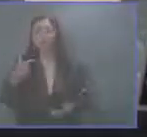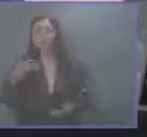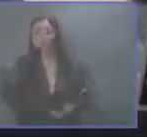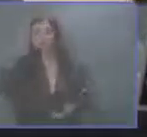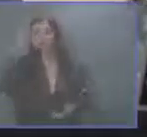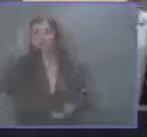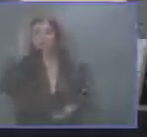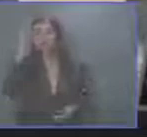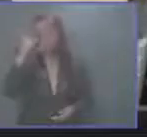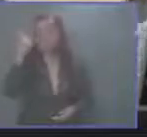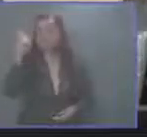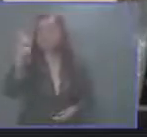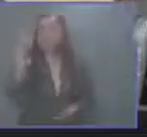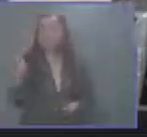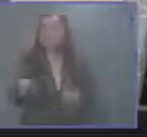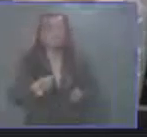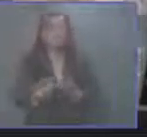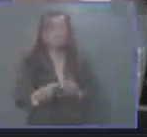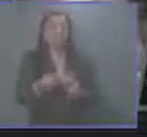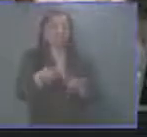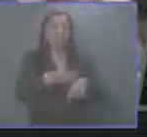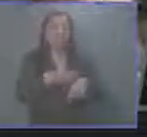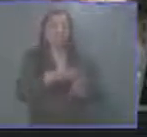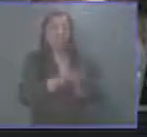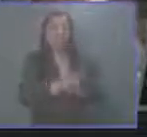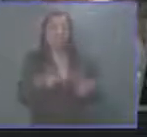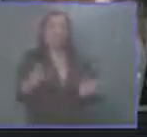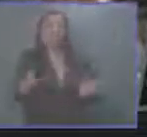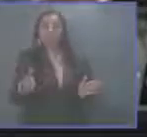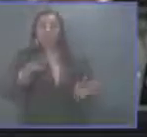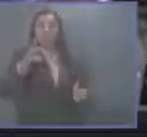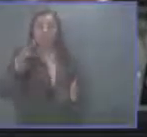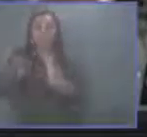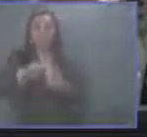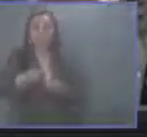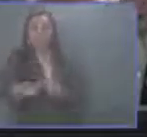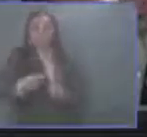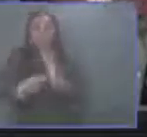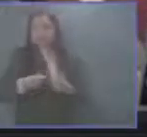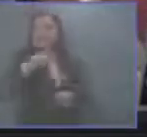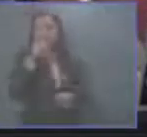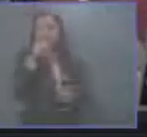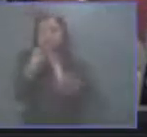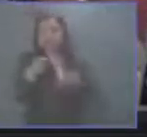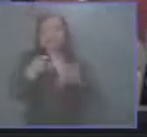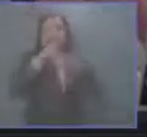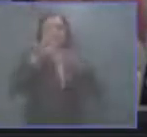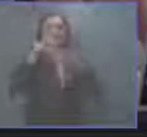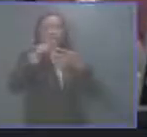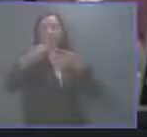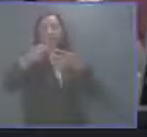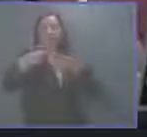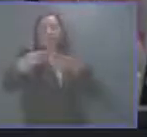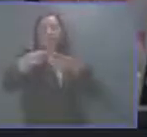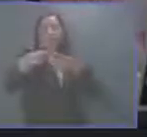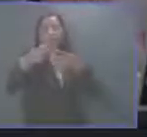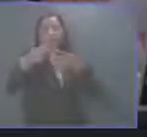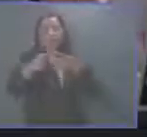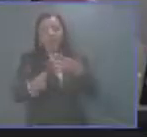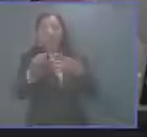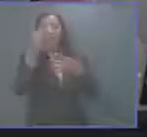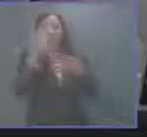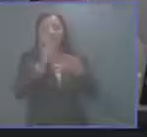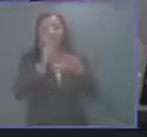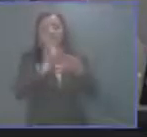porque el mes de diciembre es corto entonces si lo envíen a principios de diciembre si van a poder